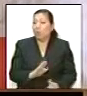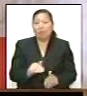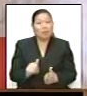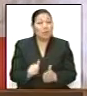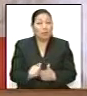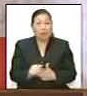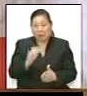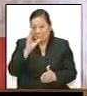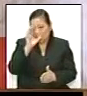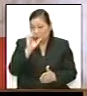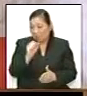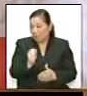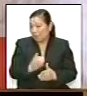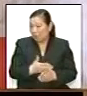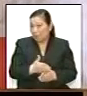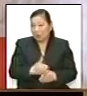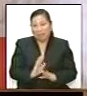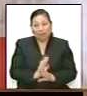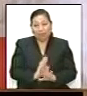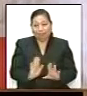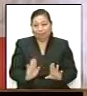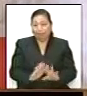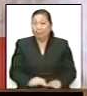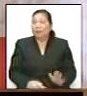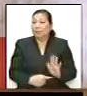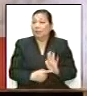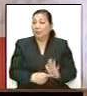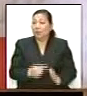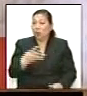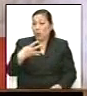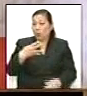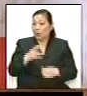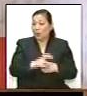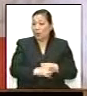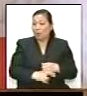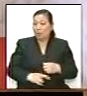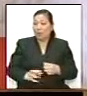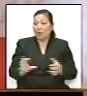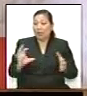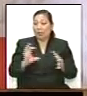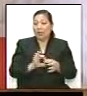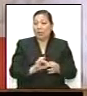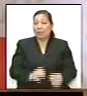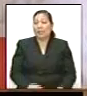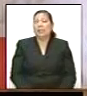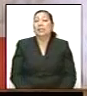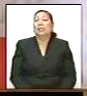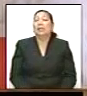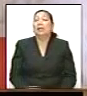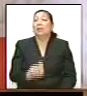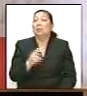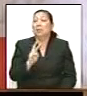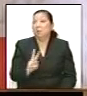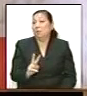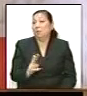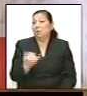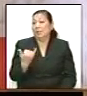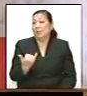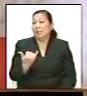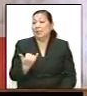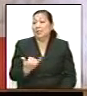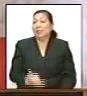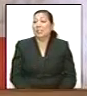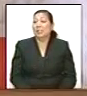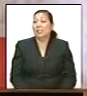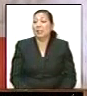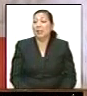las embajadas compartidas están presentes los cuatro países de la alianza como vemos en este en este